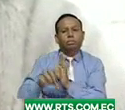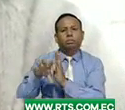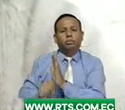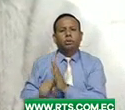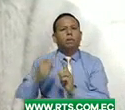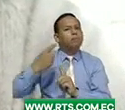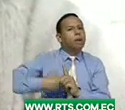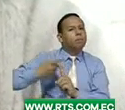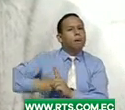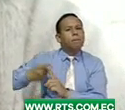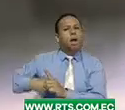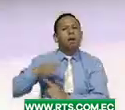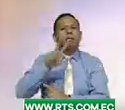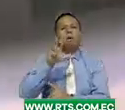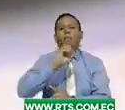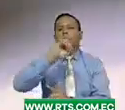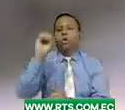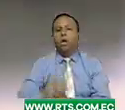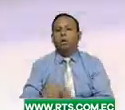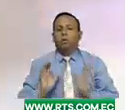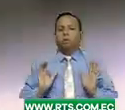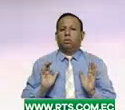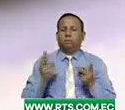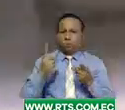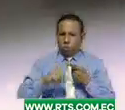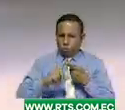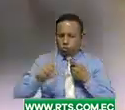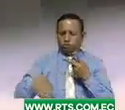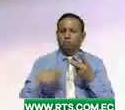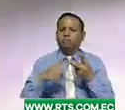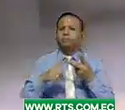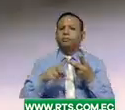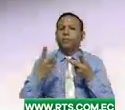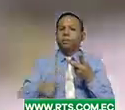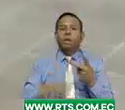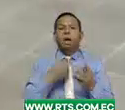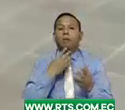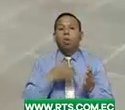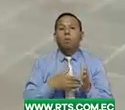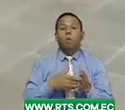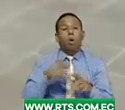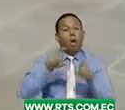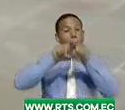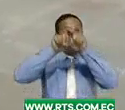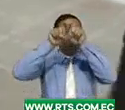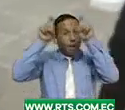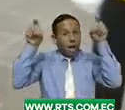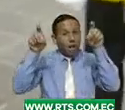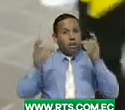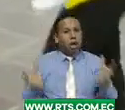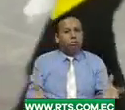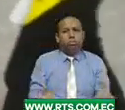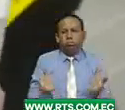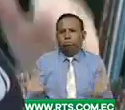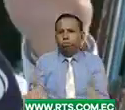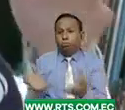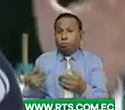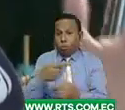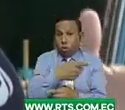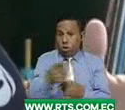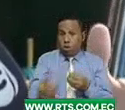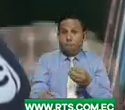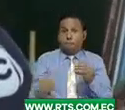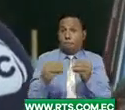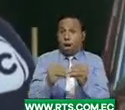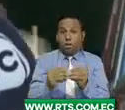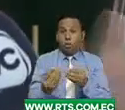al 3%. También se propone la implementación de incentivos tributarios para la generación de empleo. Contratamos